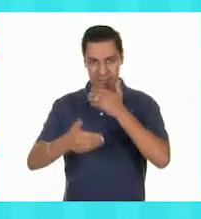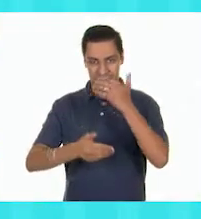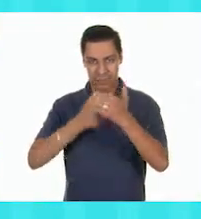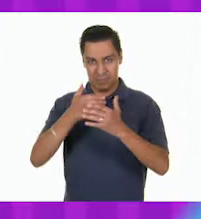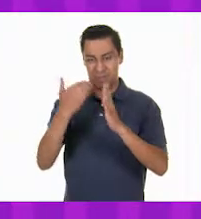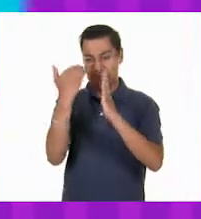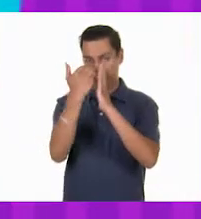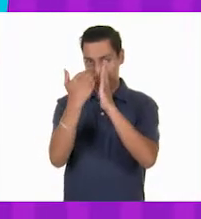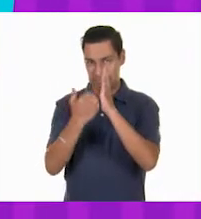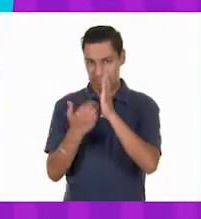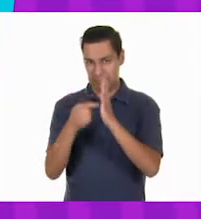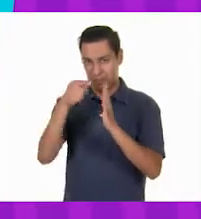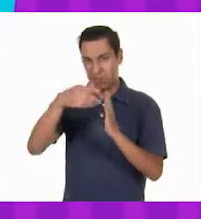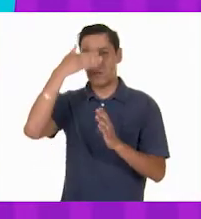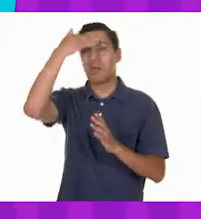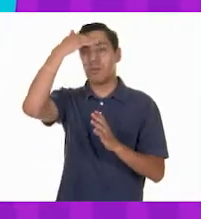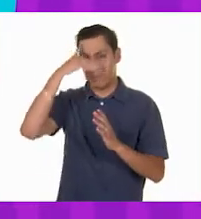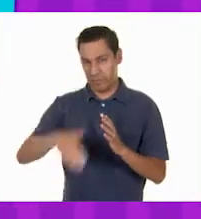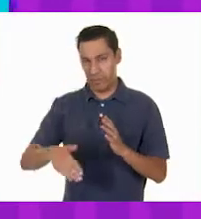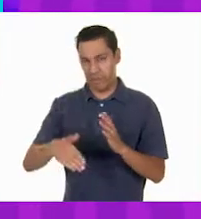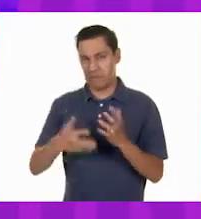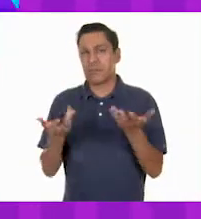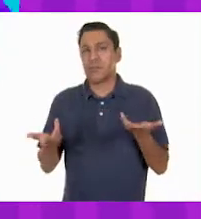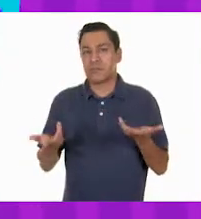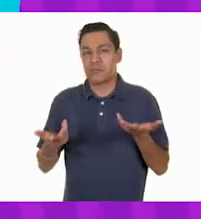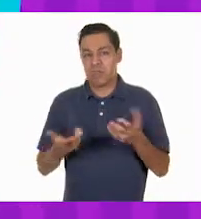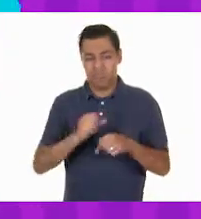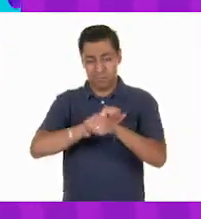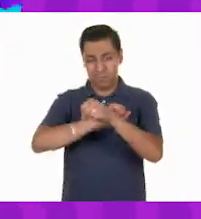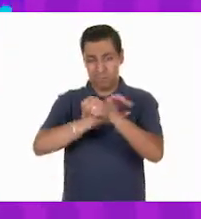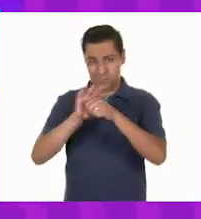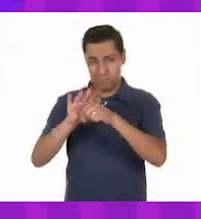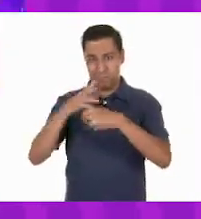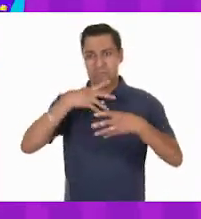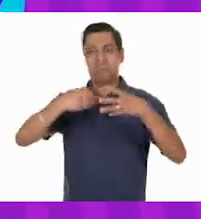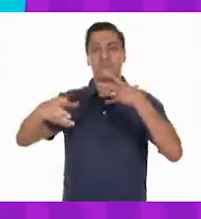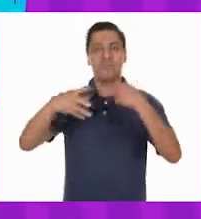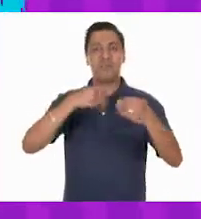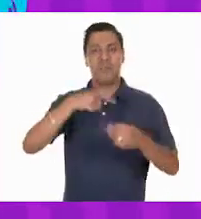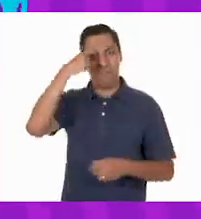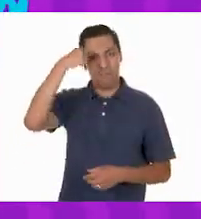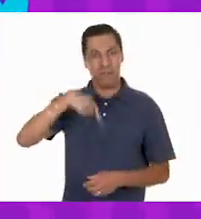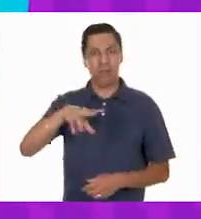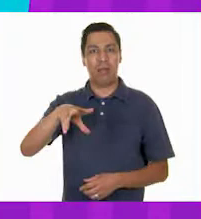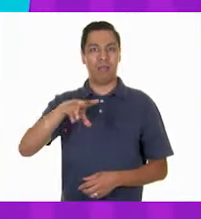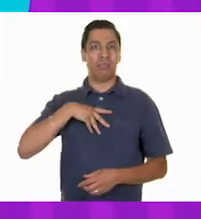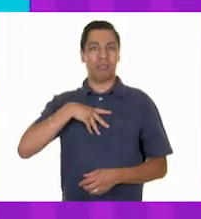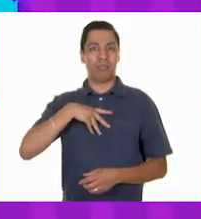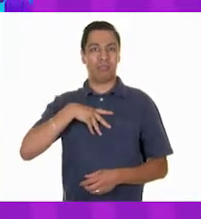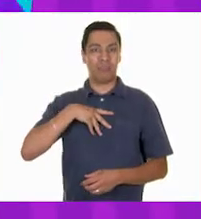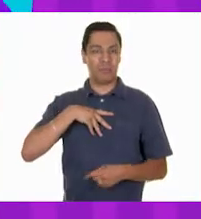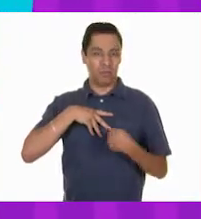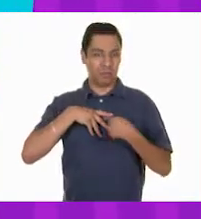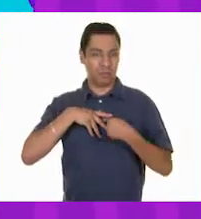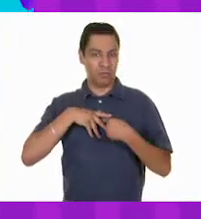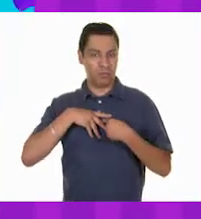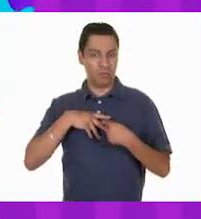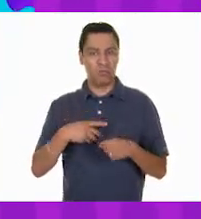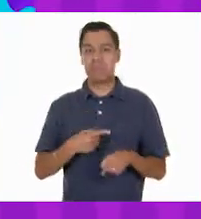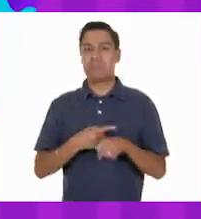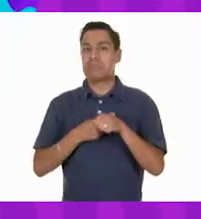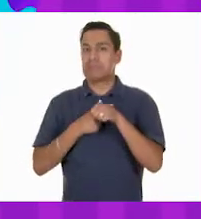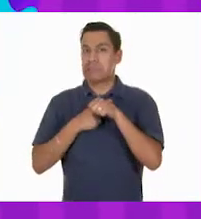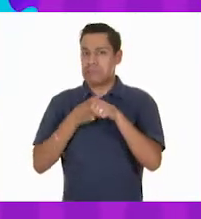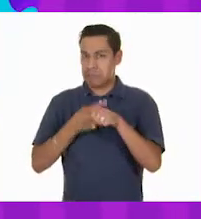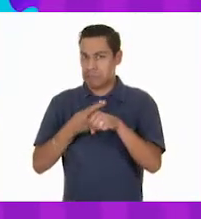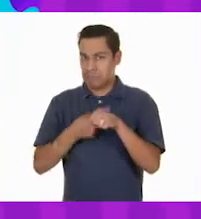como todos sabemos lakovic 19 es una enfermedad que se contagia muy fácilmente entre las personas por eso hay que continuar cuidando